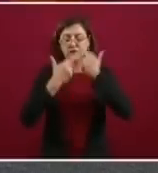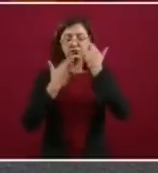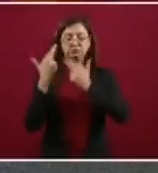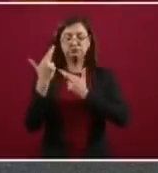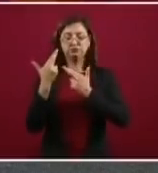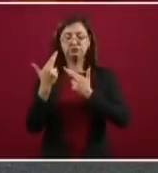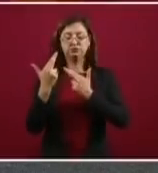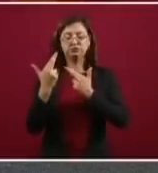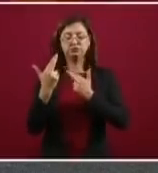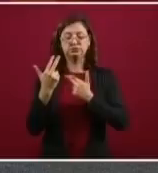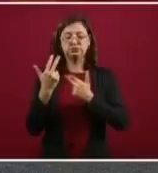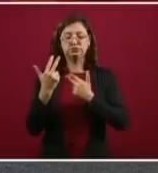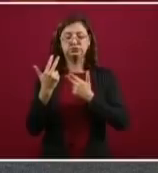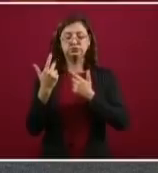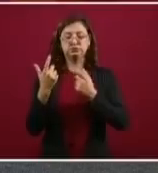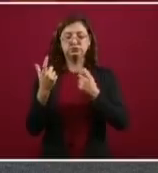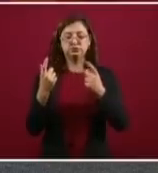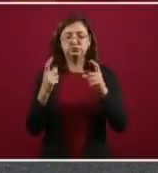las dos